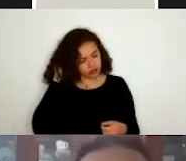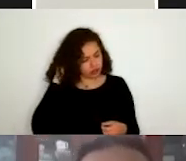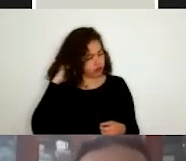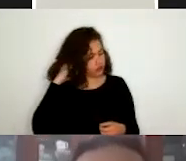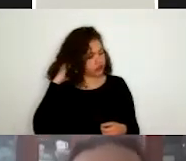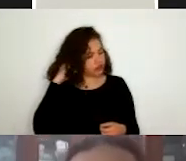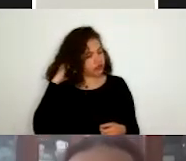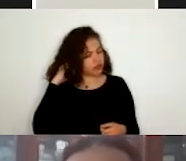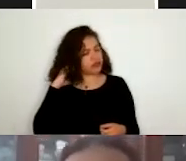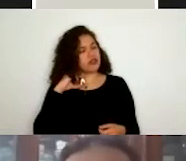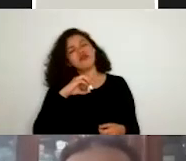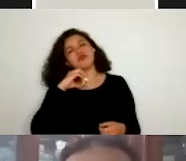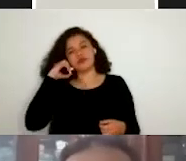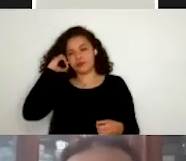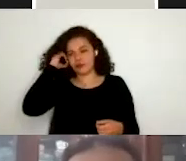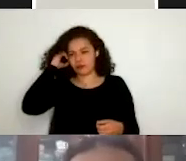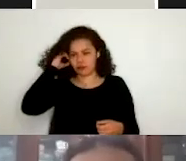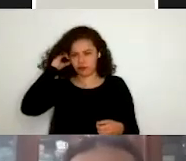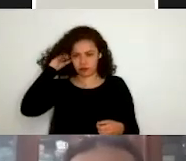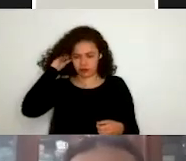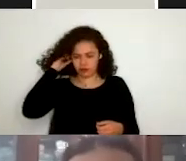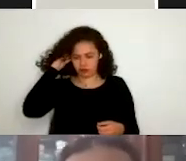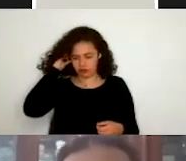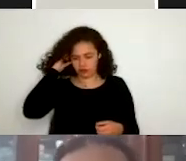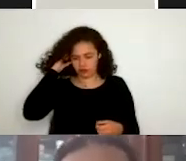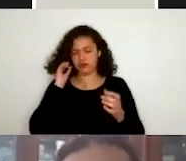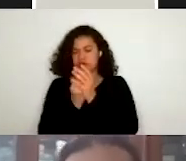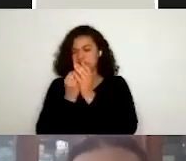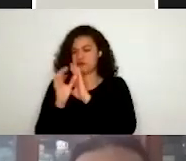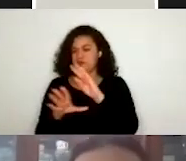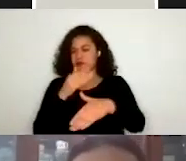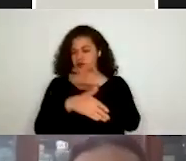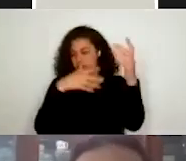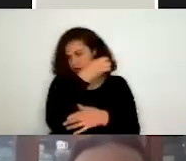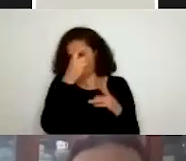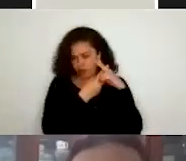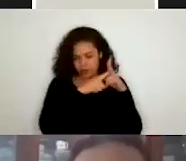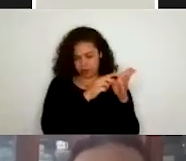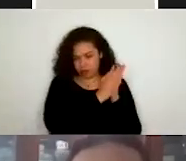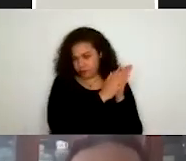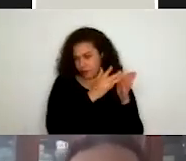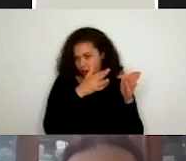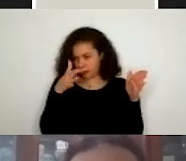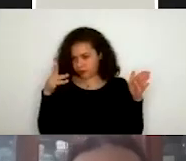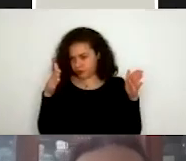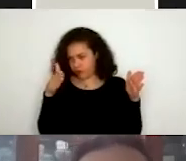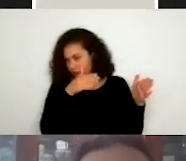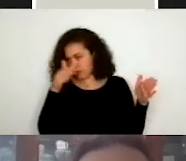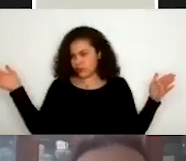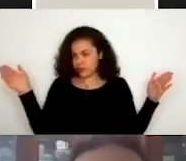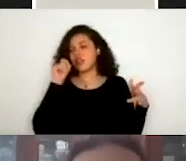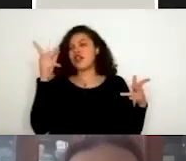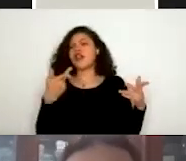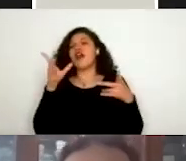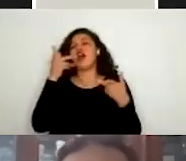Capacitación. Conjunto de procesos organizados y dirigidos a iniciar, prolongar y complementar los conocimientos